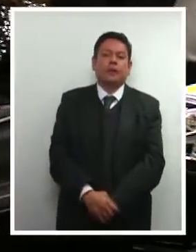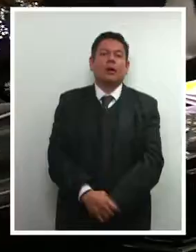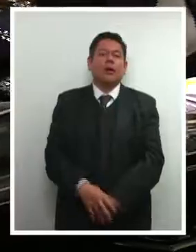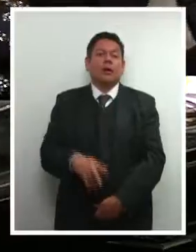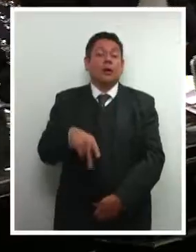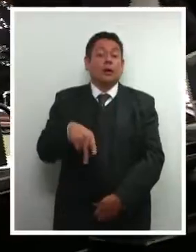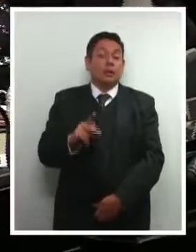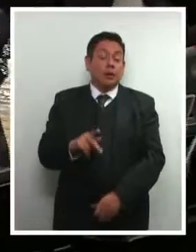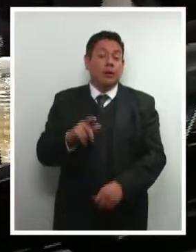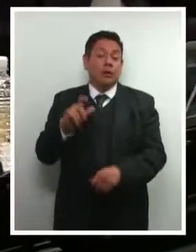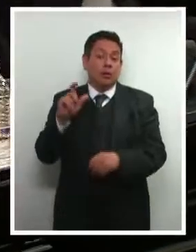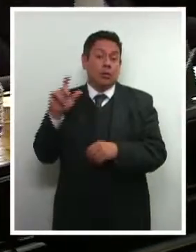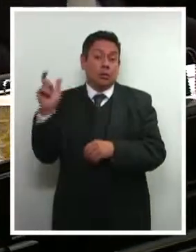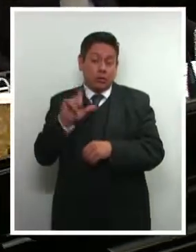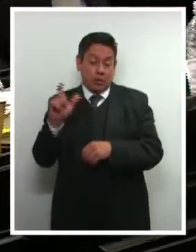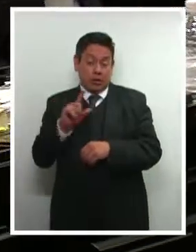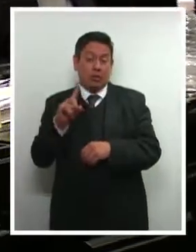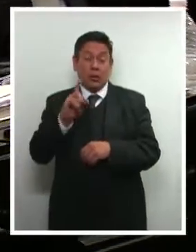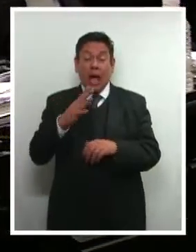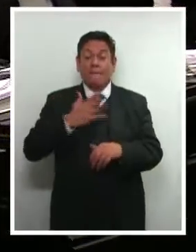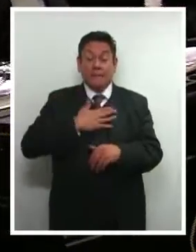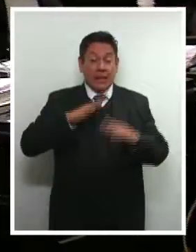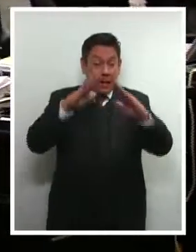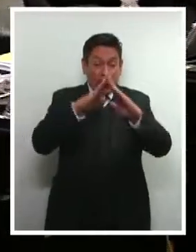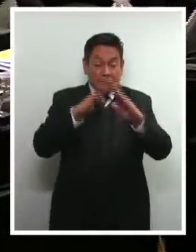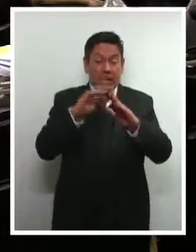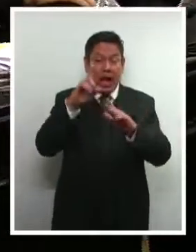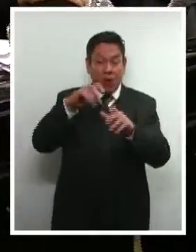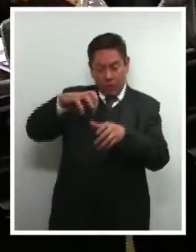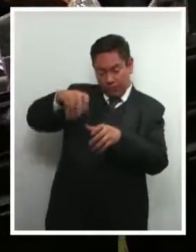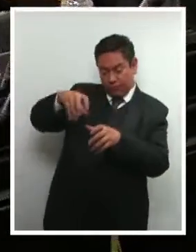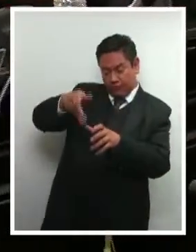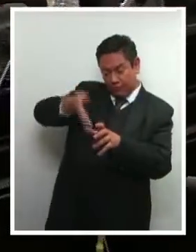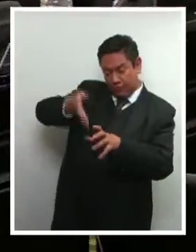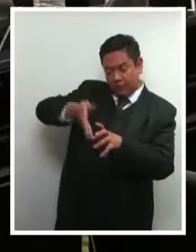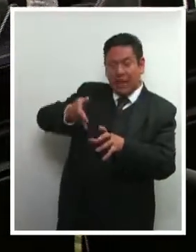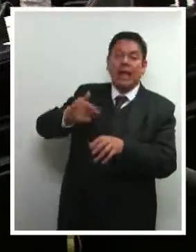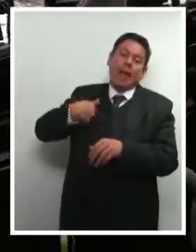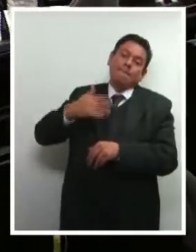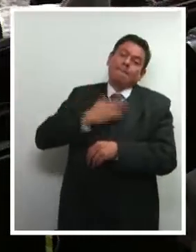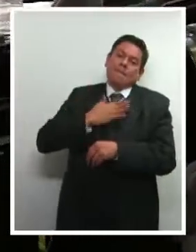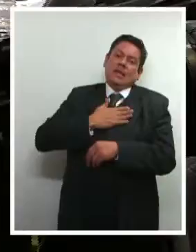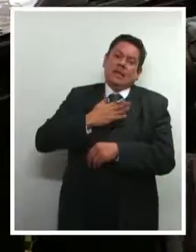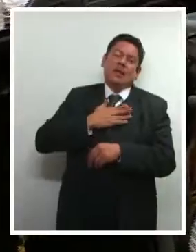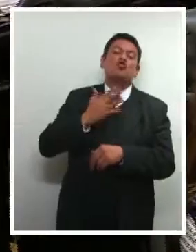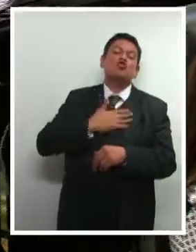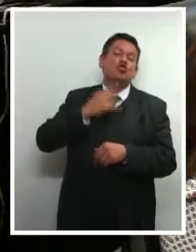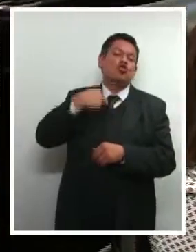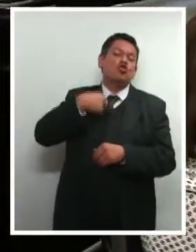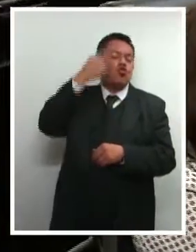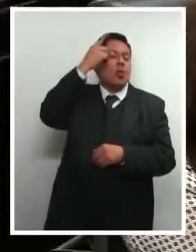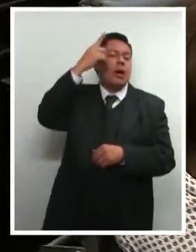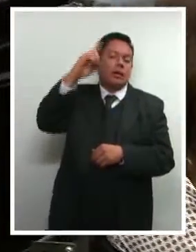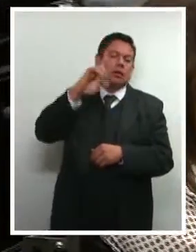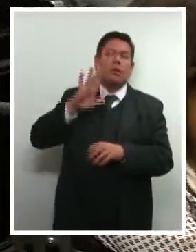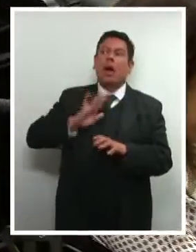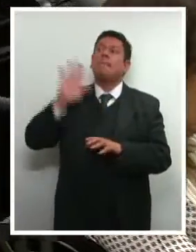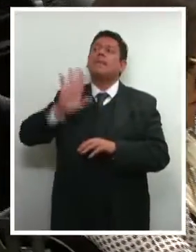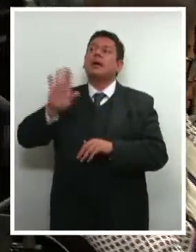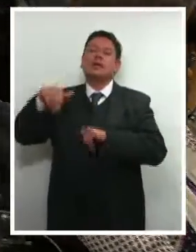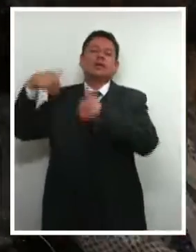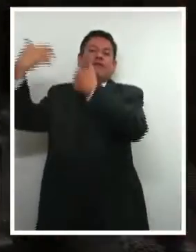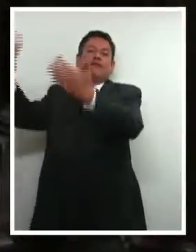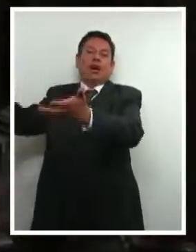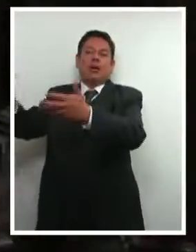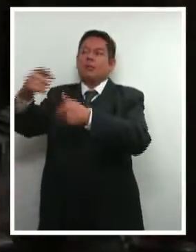agua, una vez que está en nuestra toma domiciliaria, se convierte en un bien privado. Pasa de ser un bien público y recurso